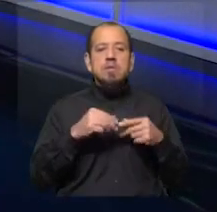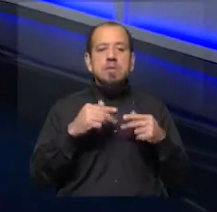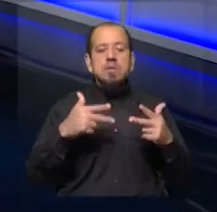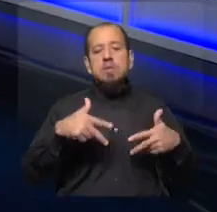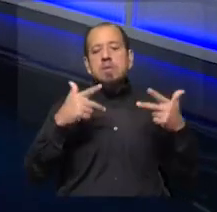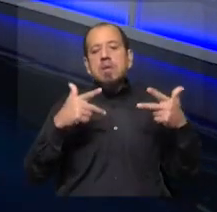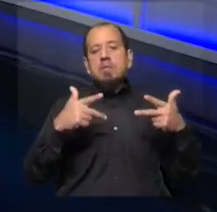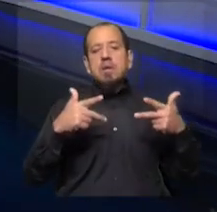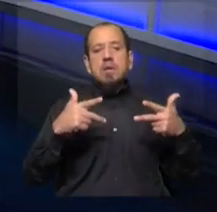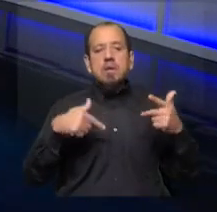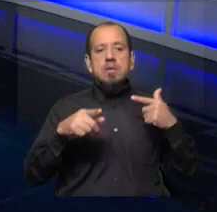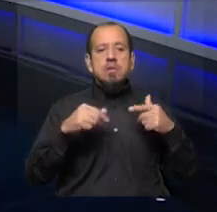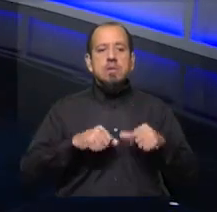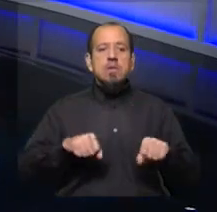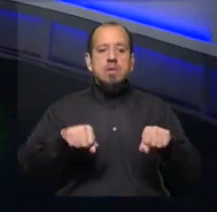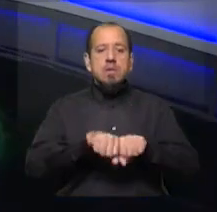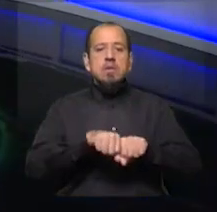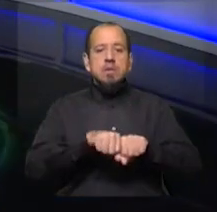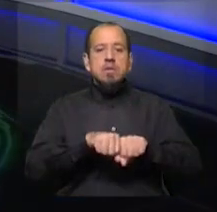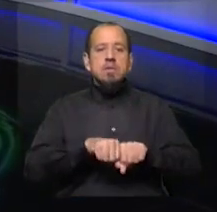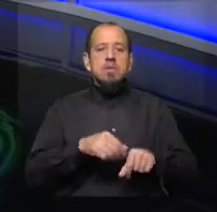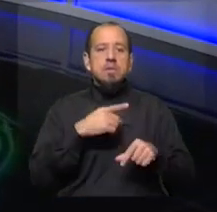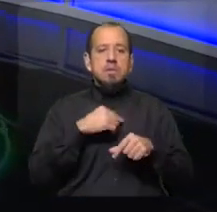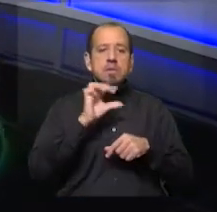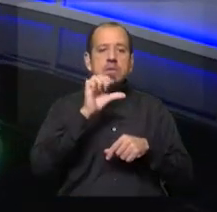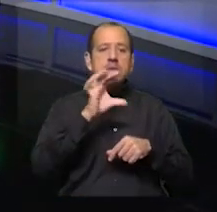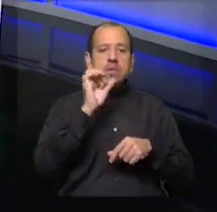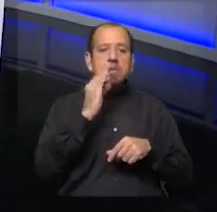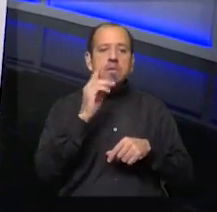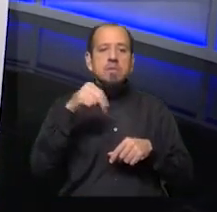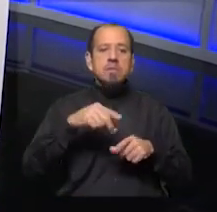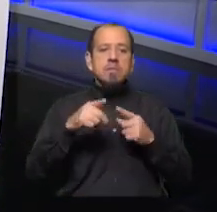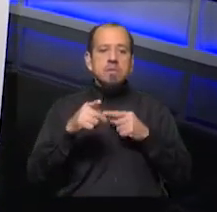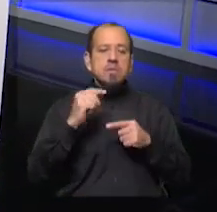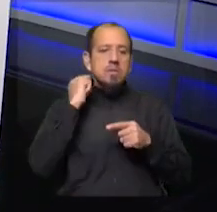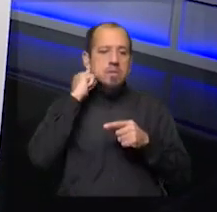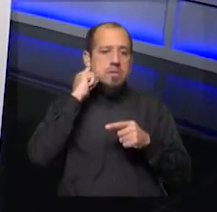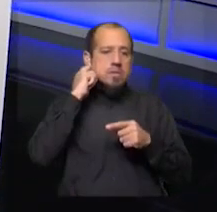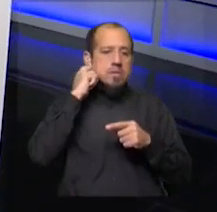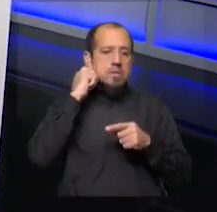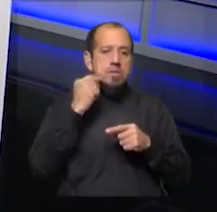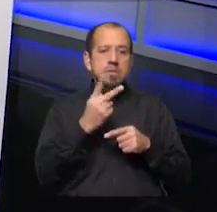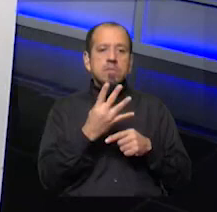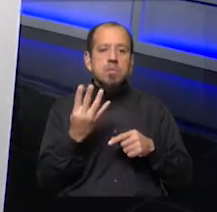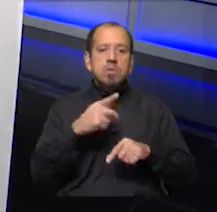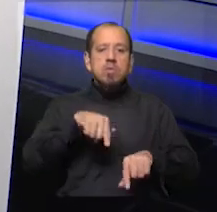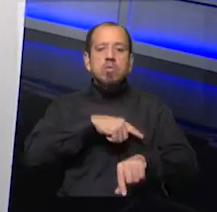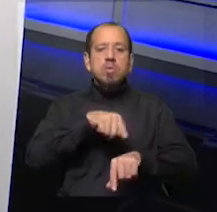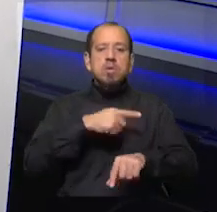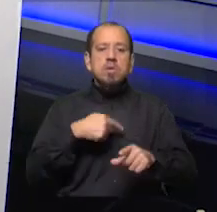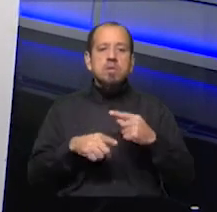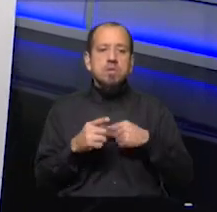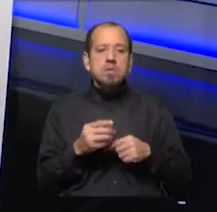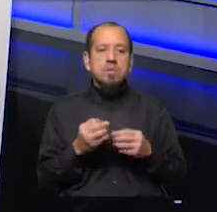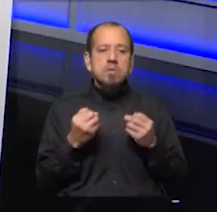canales en de repente ESPN de repente 24 horas claro Porque además